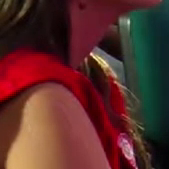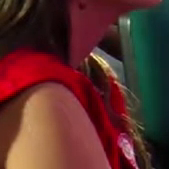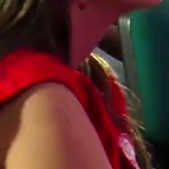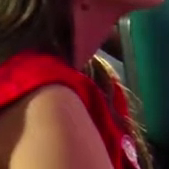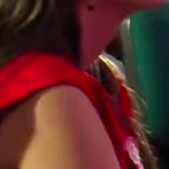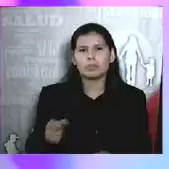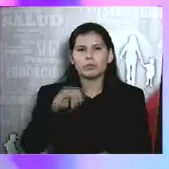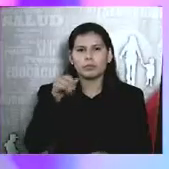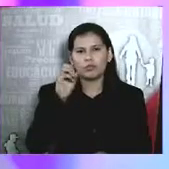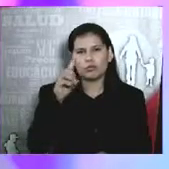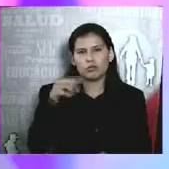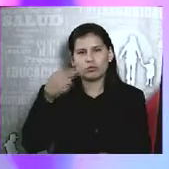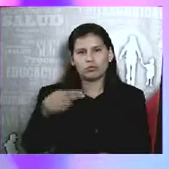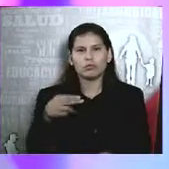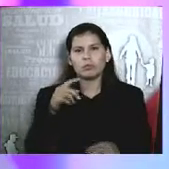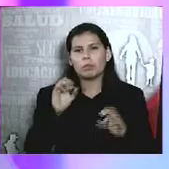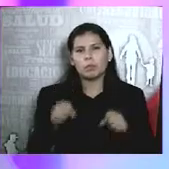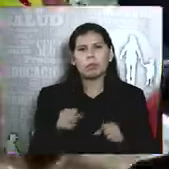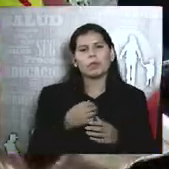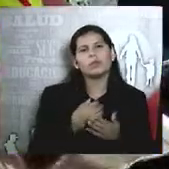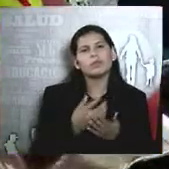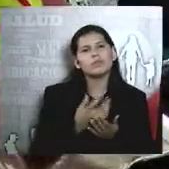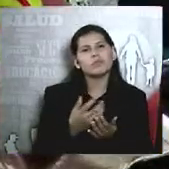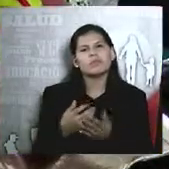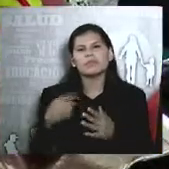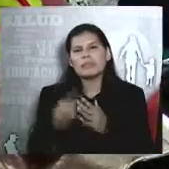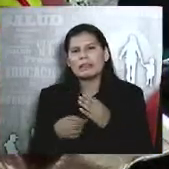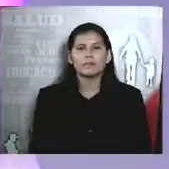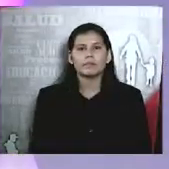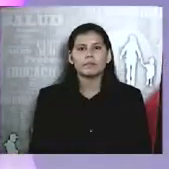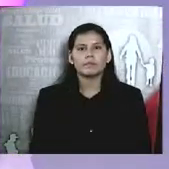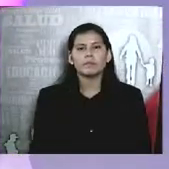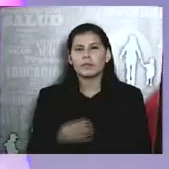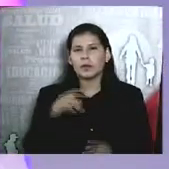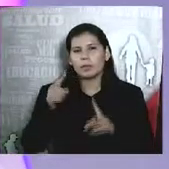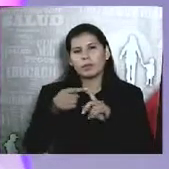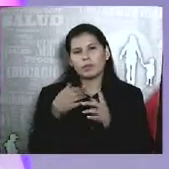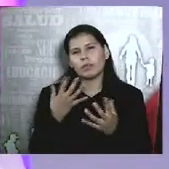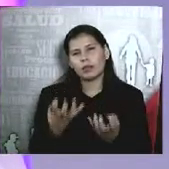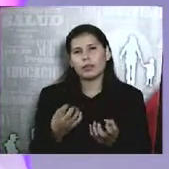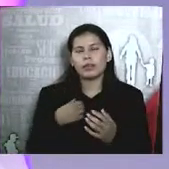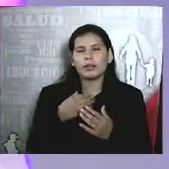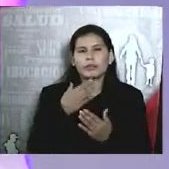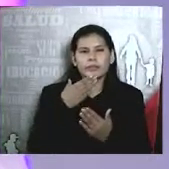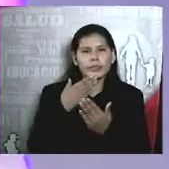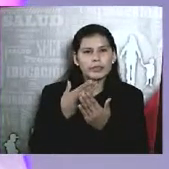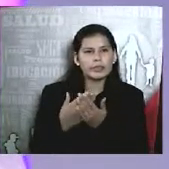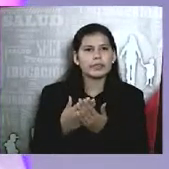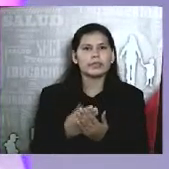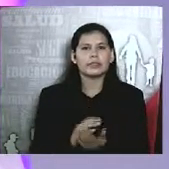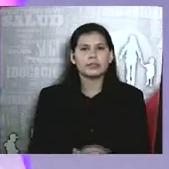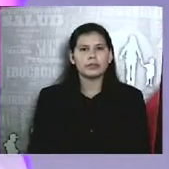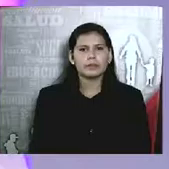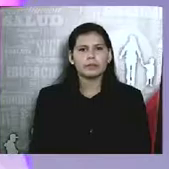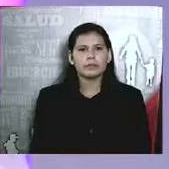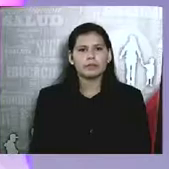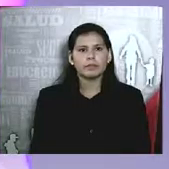Mitrotti intervendrá para dar apertura a esta rendición de cuentas. Primero quiero agradecer al